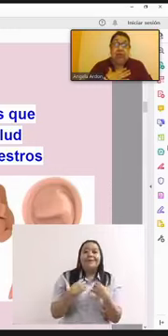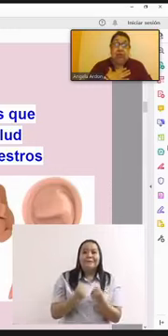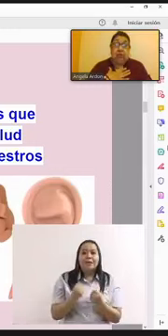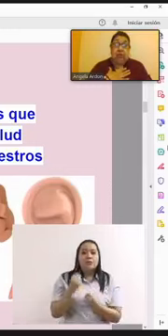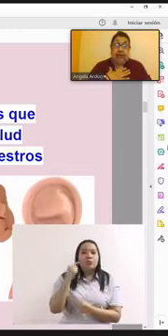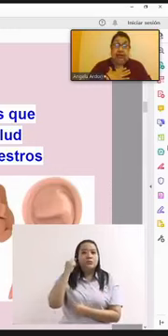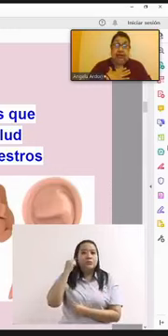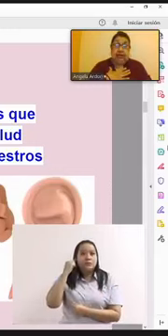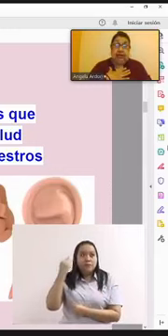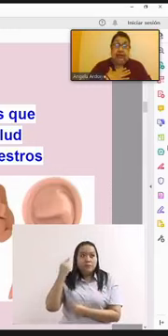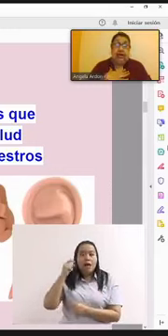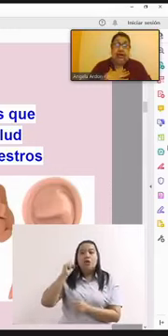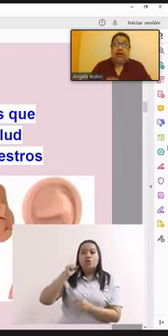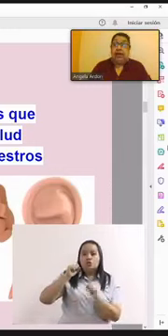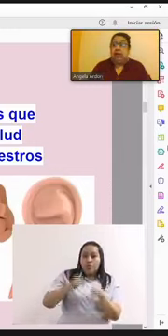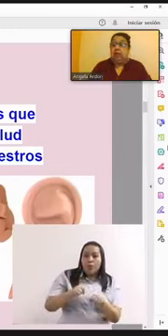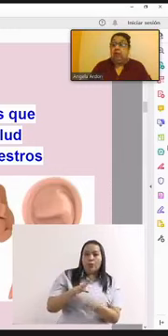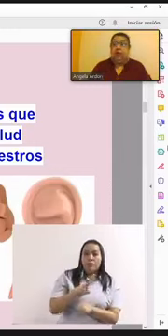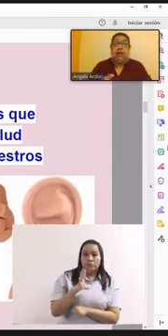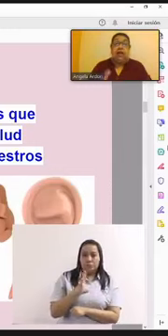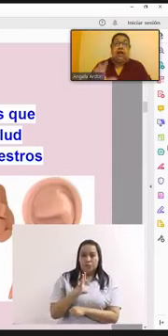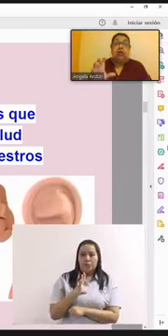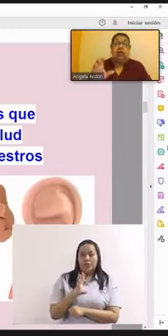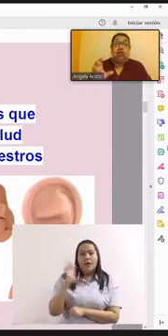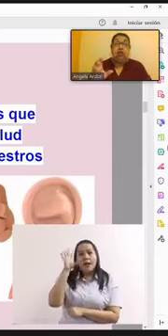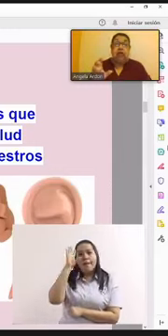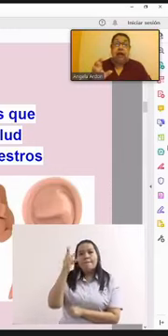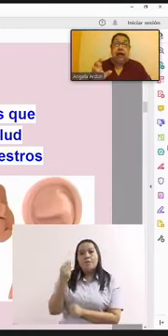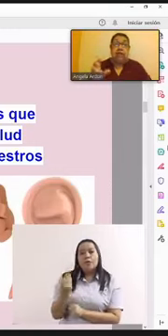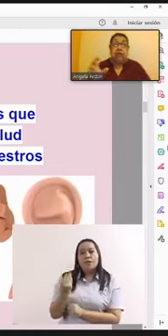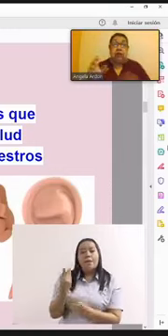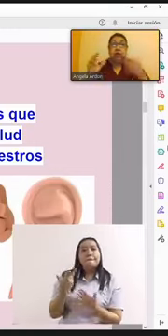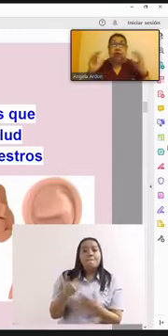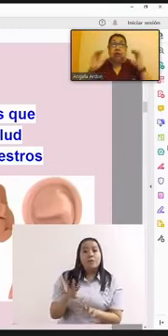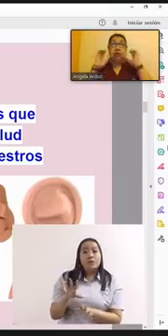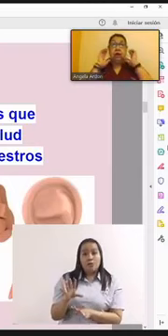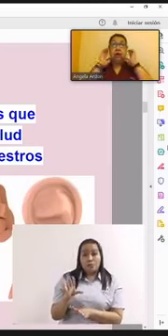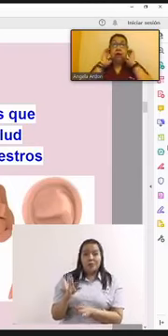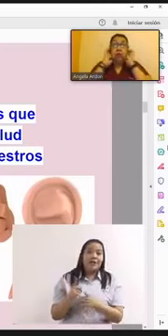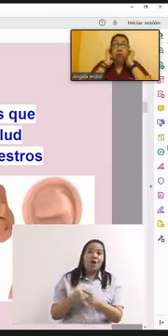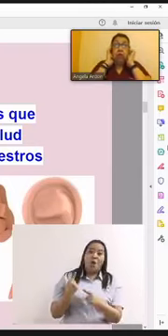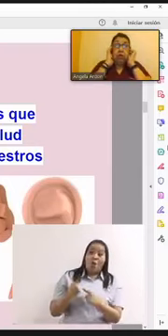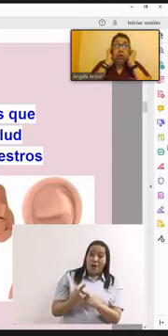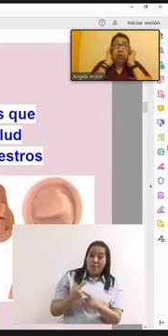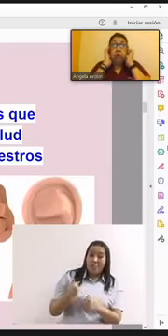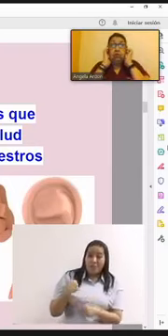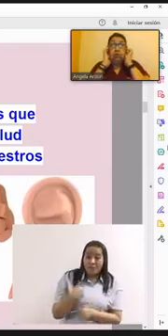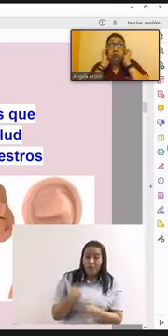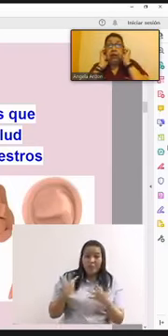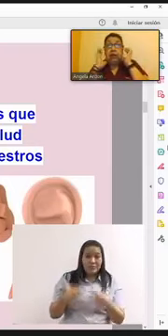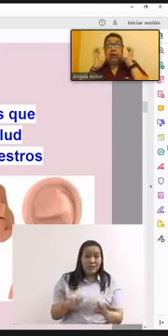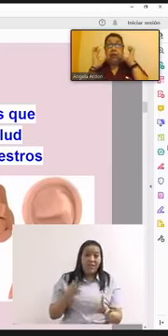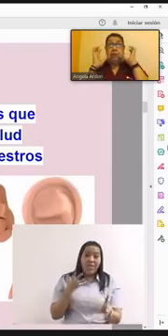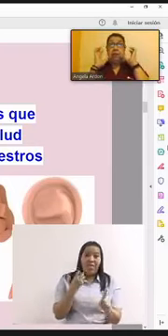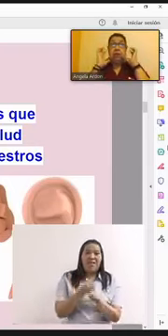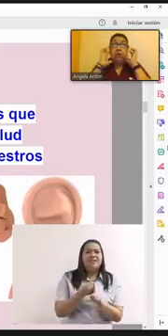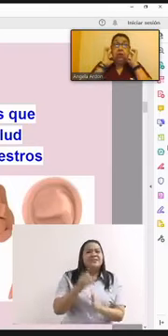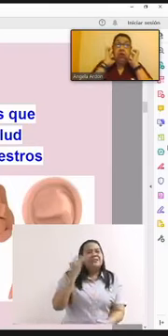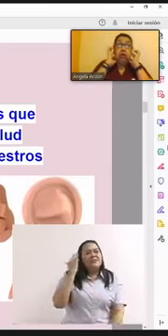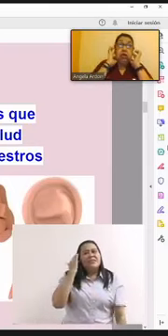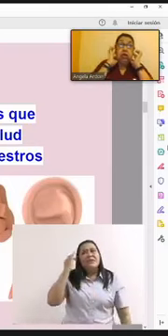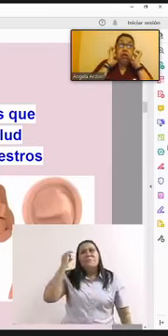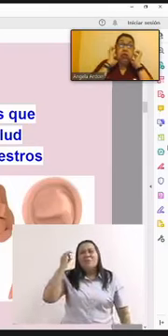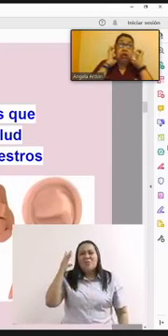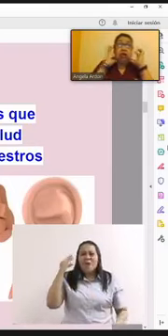nosotros podemos detener, ¿verdad? Porque nosotros ya hasta cuando decimos, Dios mío, estoy, me duelen, me zumban